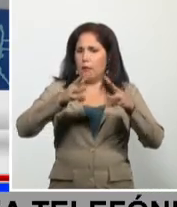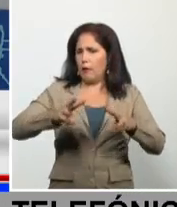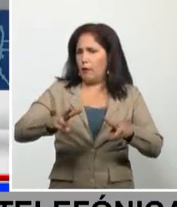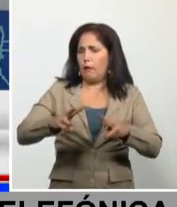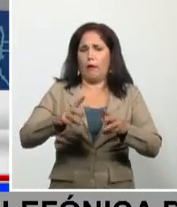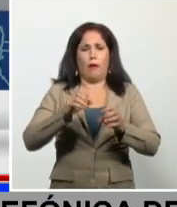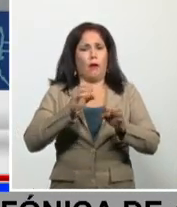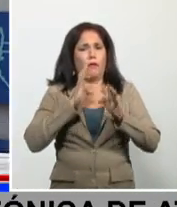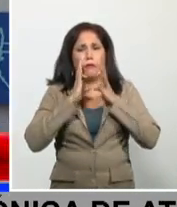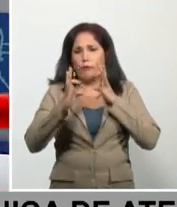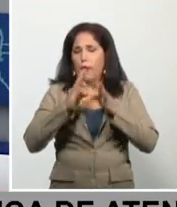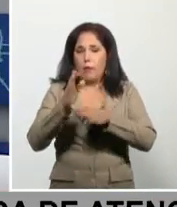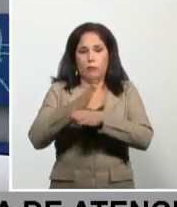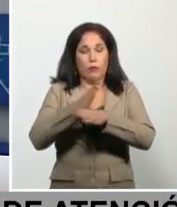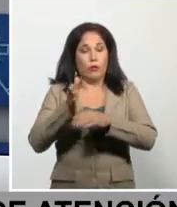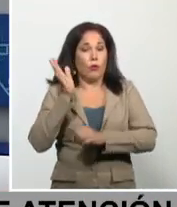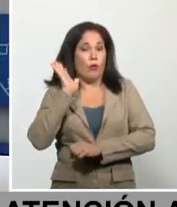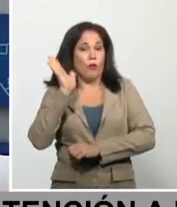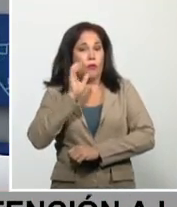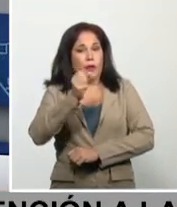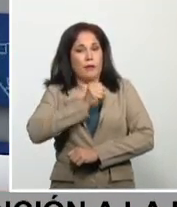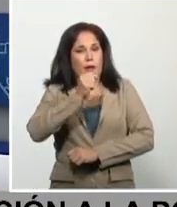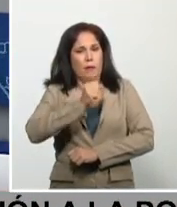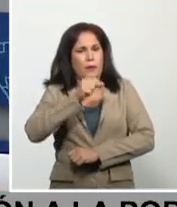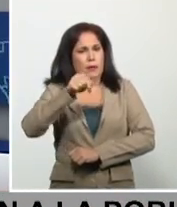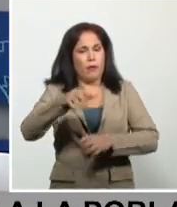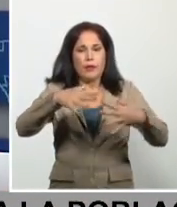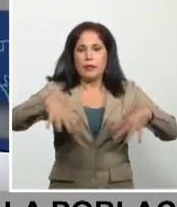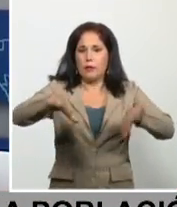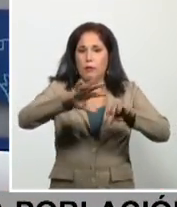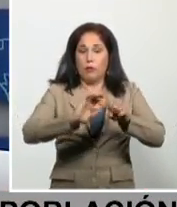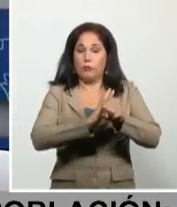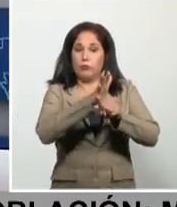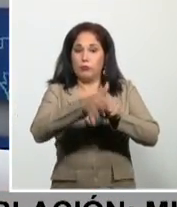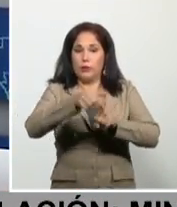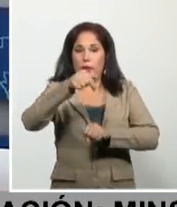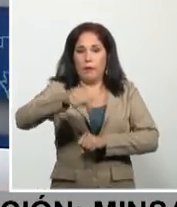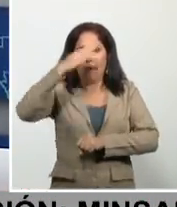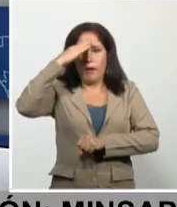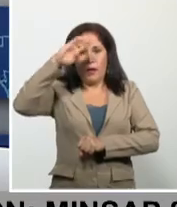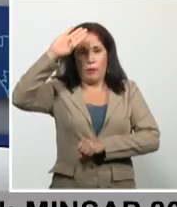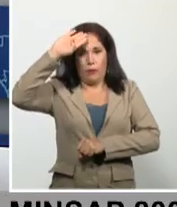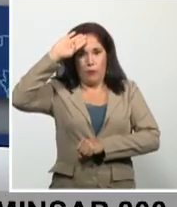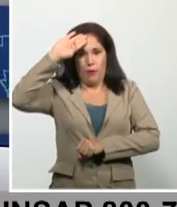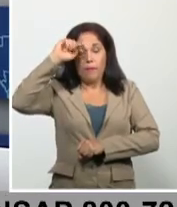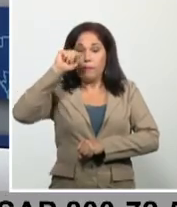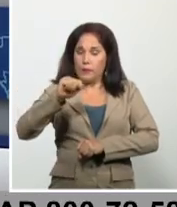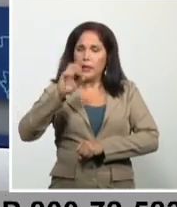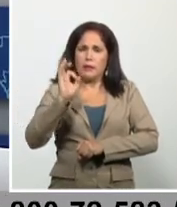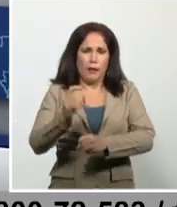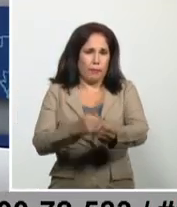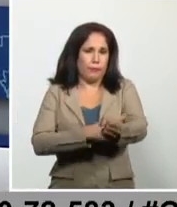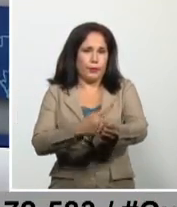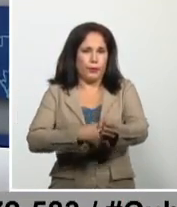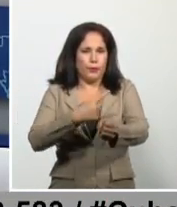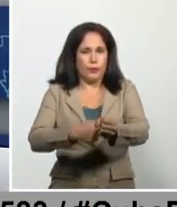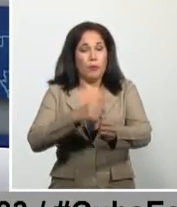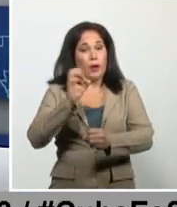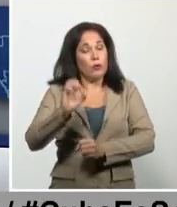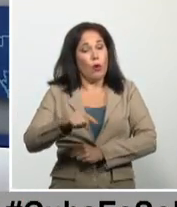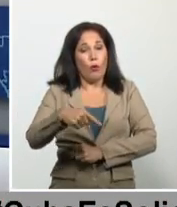redes sociales la conferencia de prensa sobre la situación de la COVID-19 en nuestro país. Como ya es habitual en cada